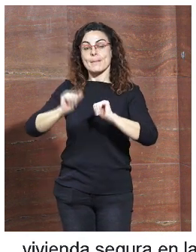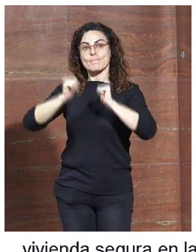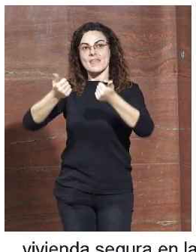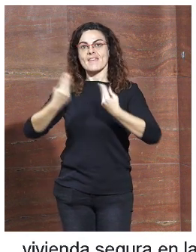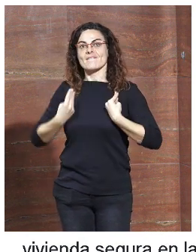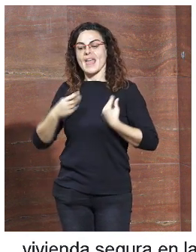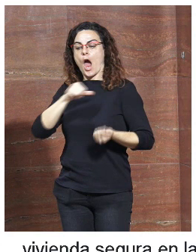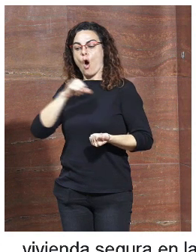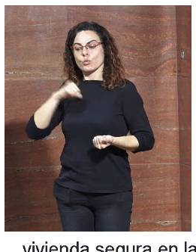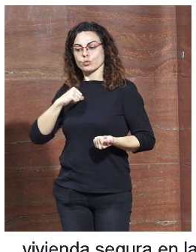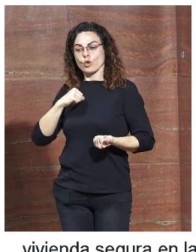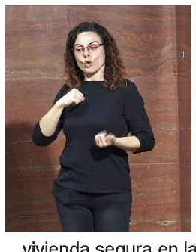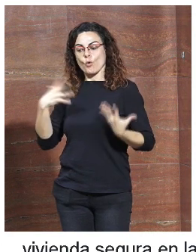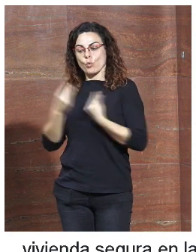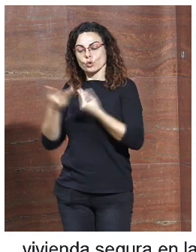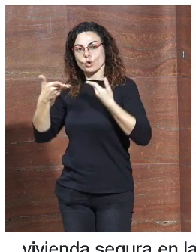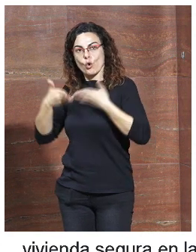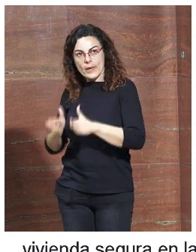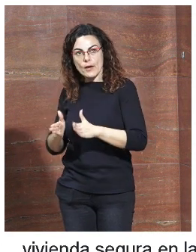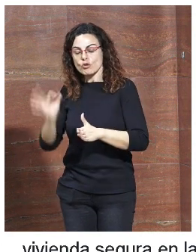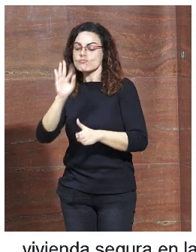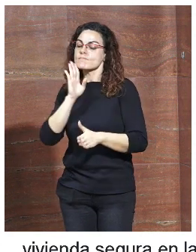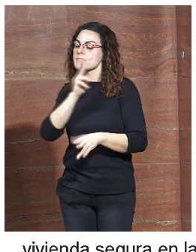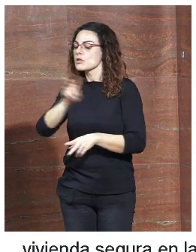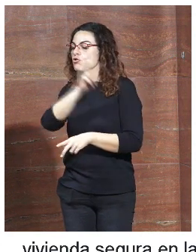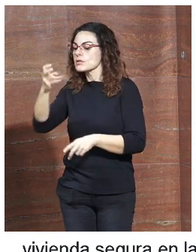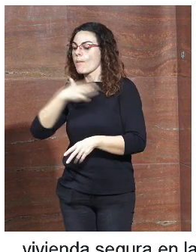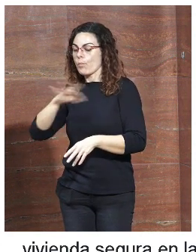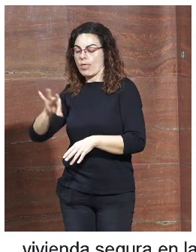de vida autónomo con sus menores o con otras madres.